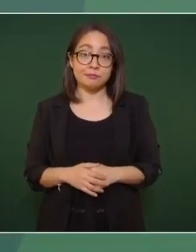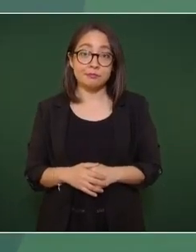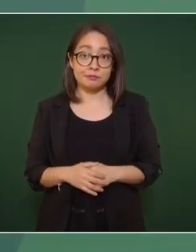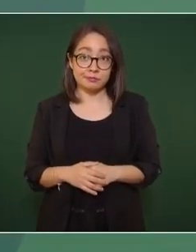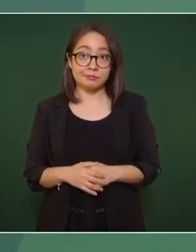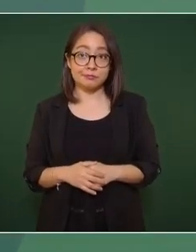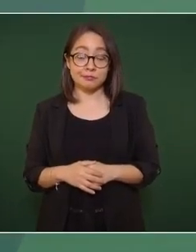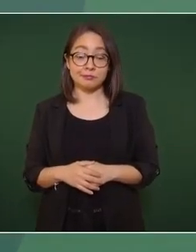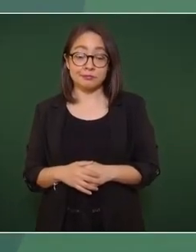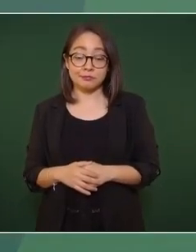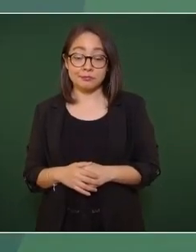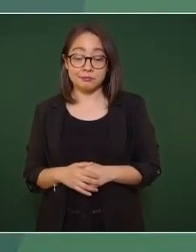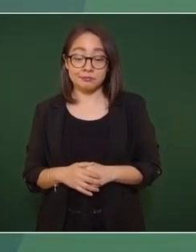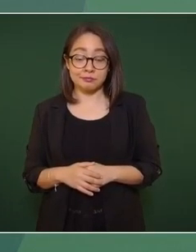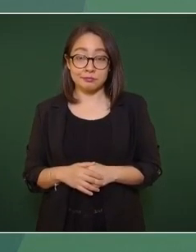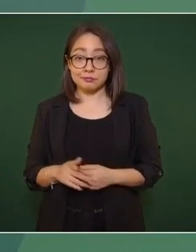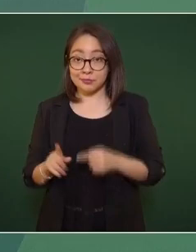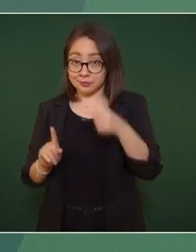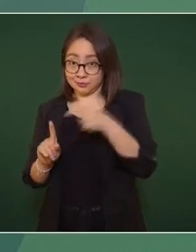Él y Regina.